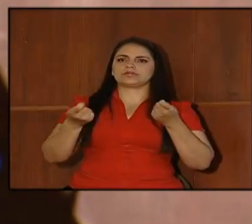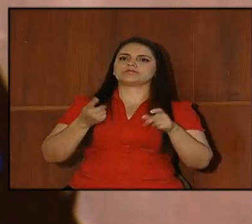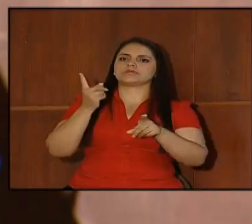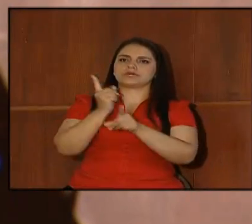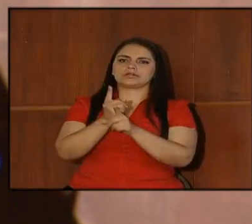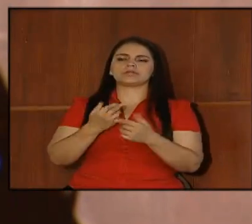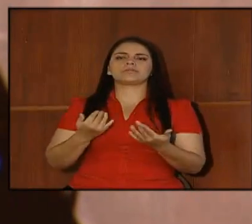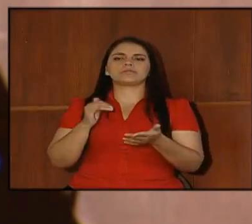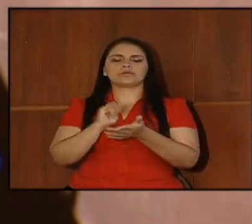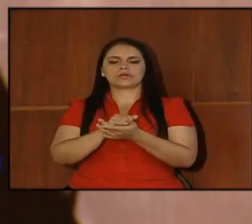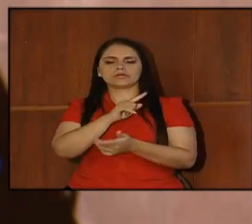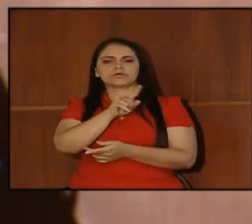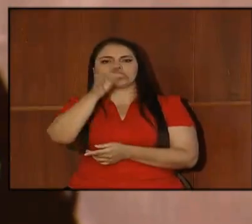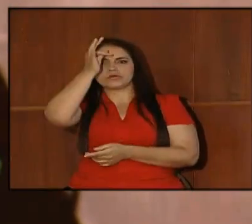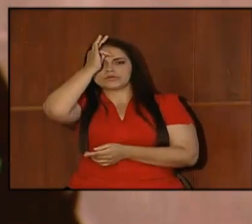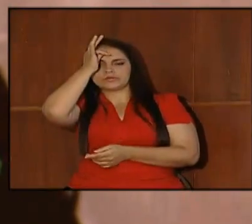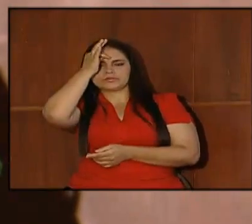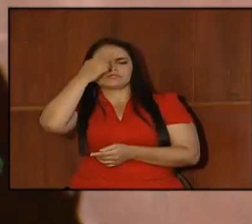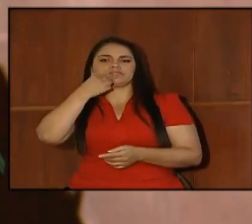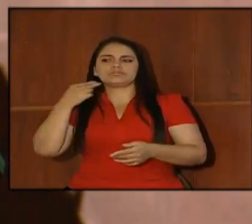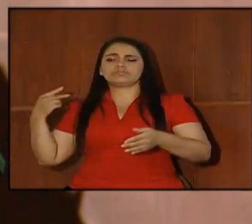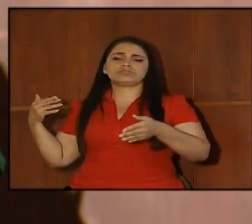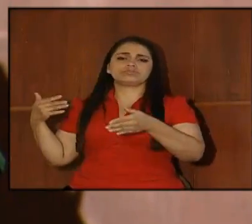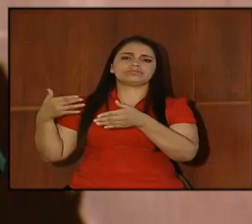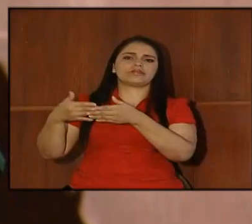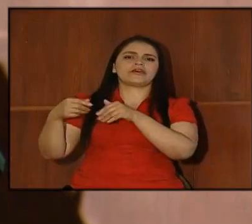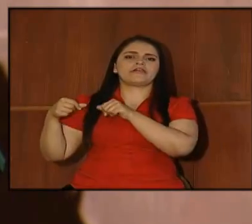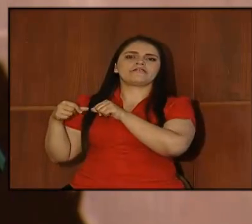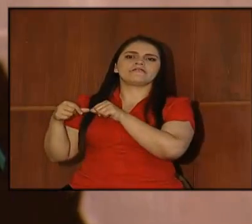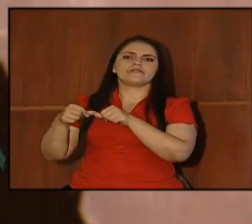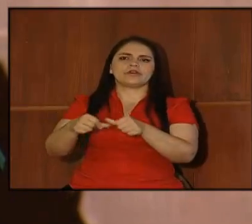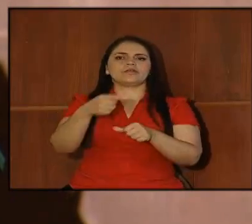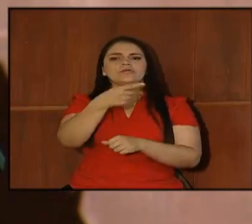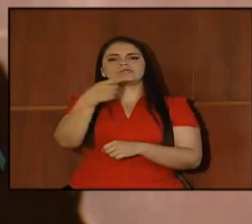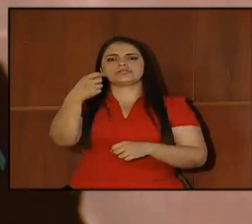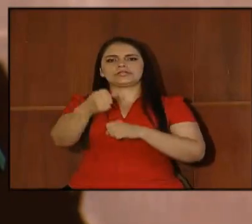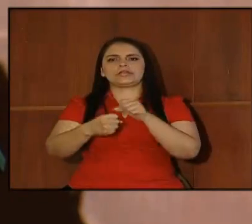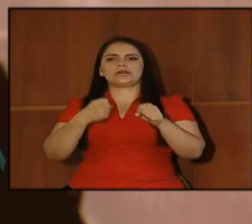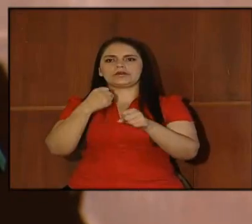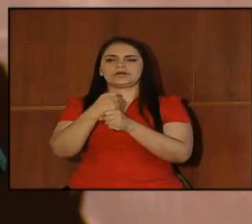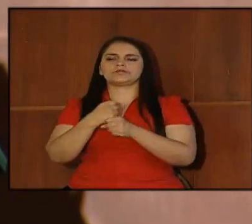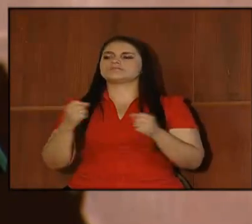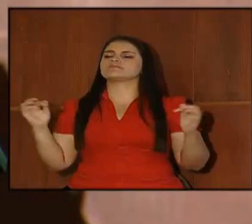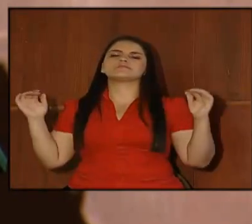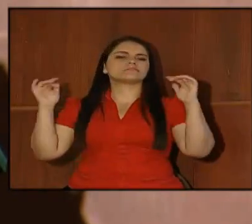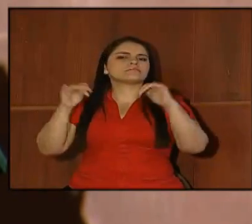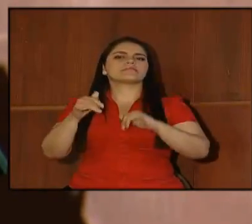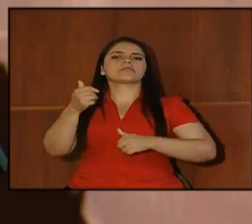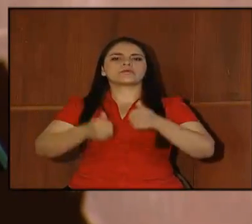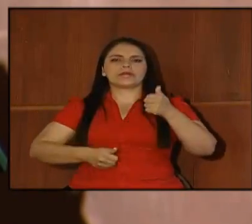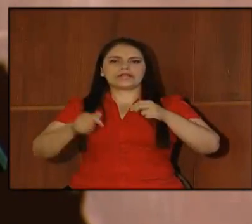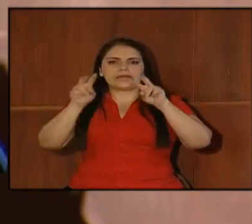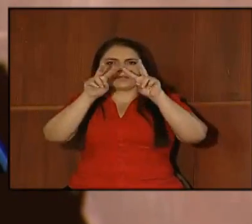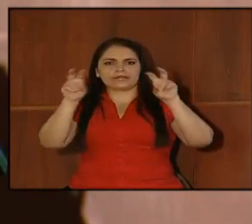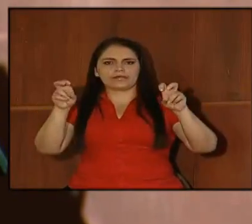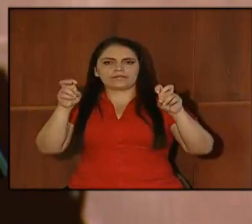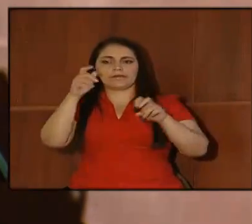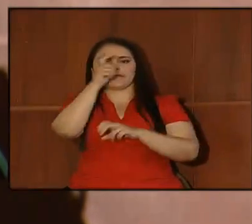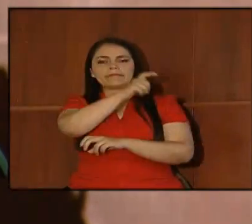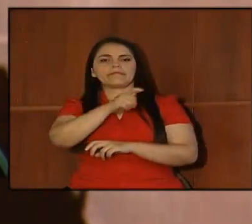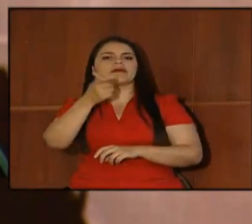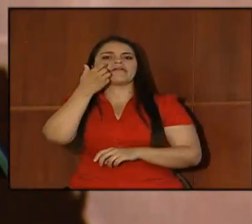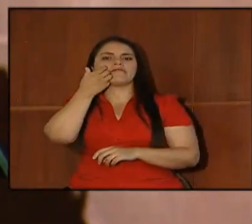que nuestra institución permanezca por más de 100 años. Como les decía, hoy nos reunimos aquí para hablar del tema paciente postrado en